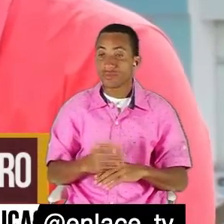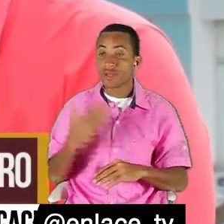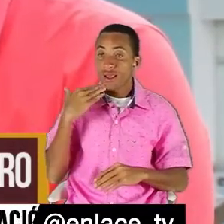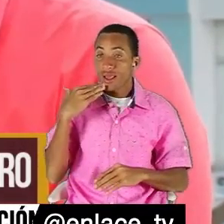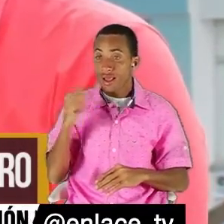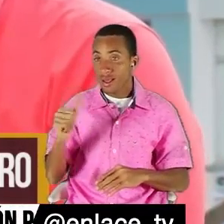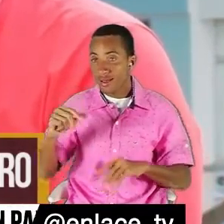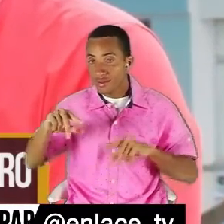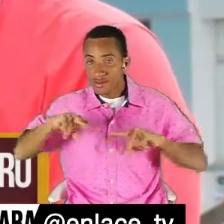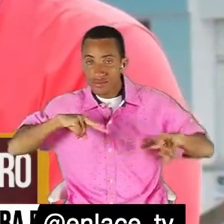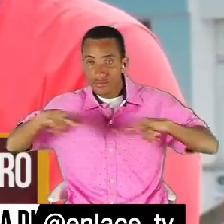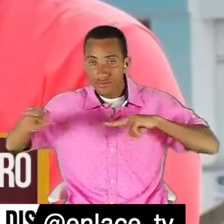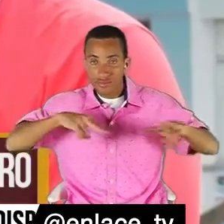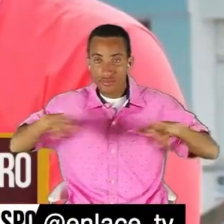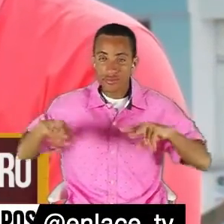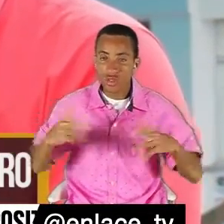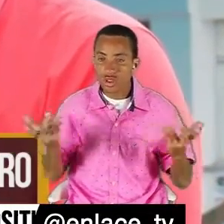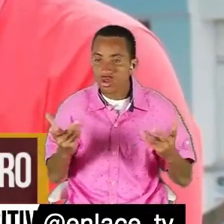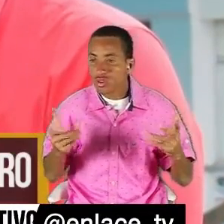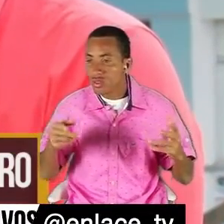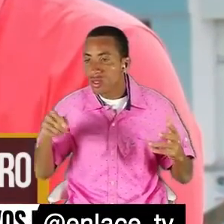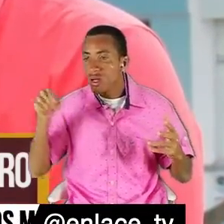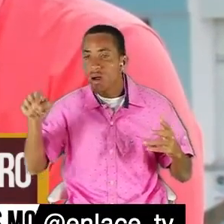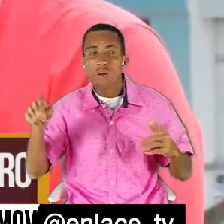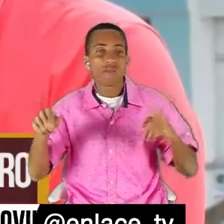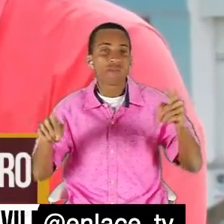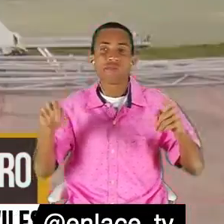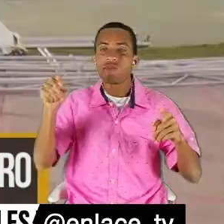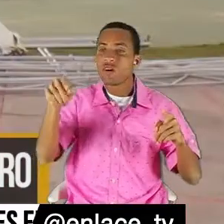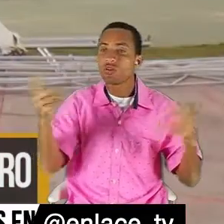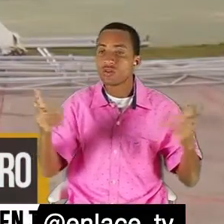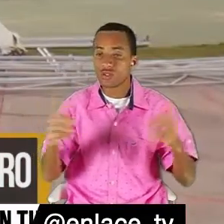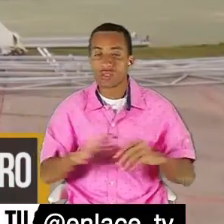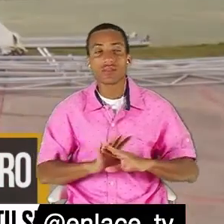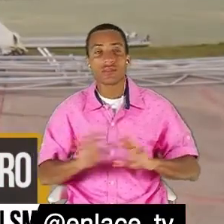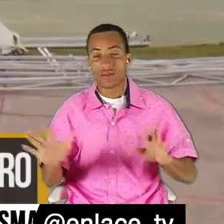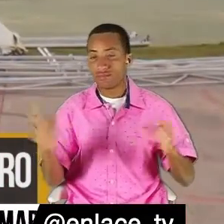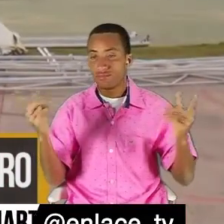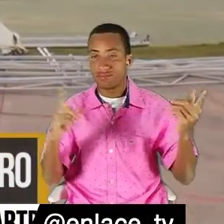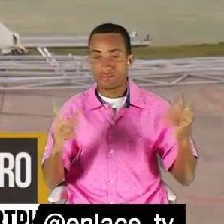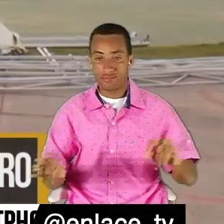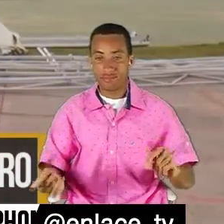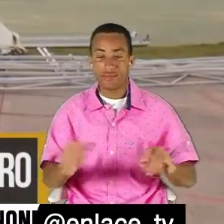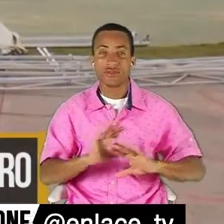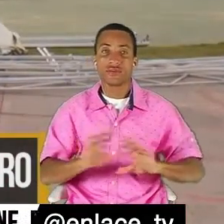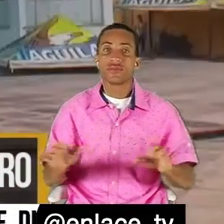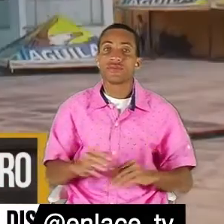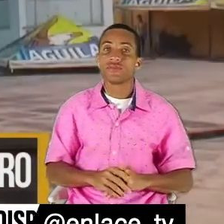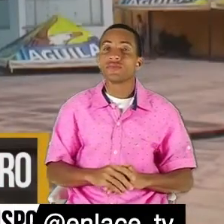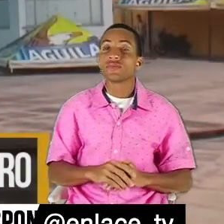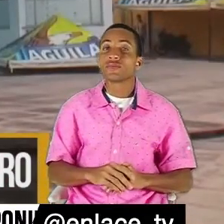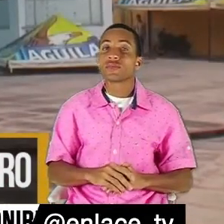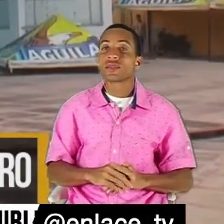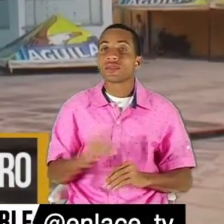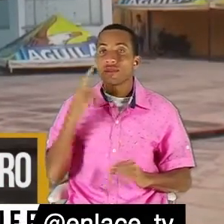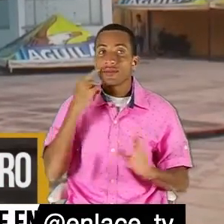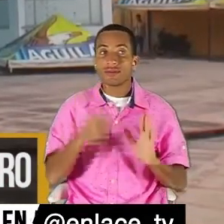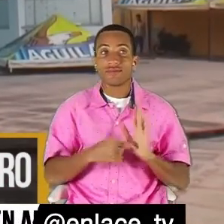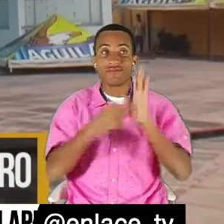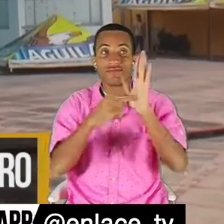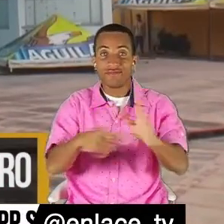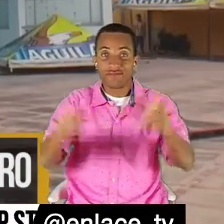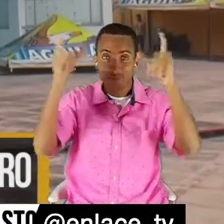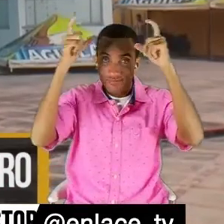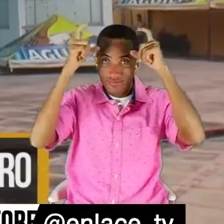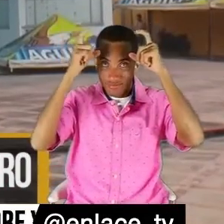estamos trabajando en la ubicación, en los stands, está todo preparado para la llegada. Uno de los eventos de la programación programación más esperados es la exposición bovina y